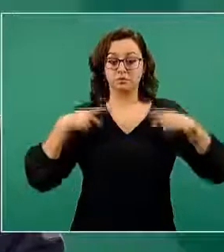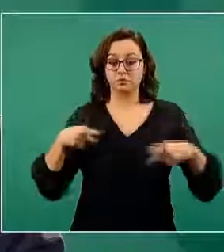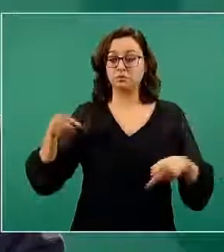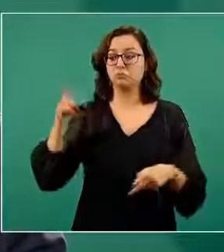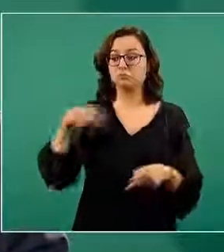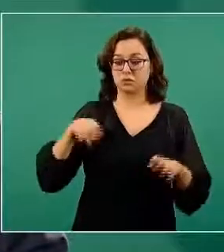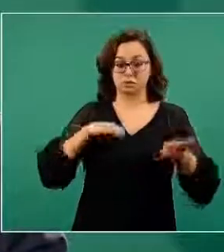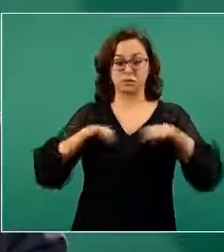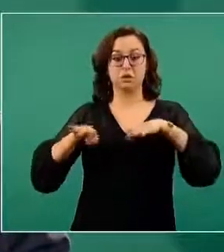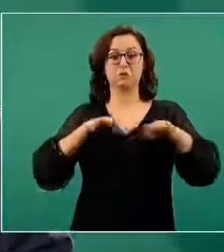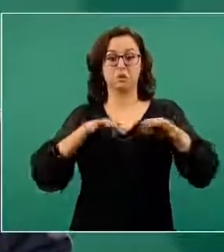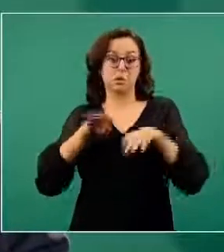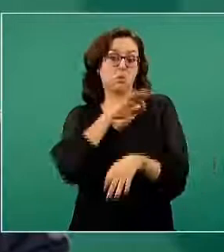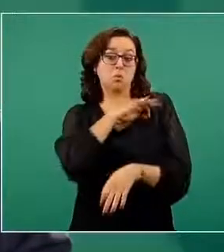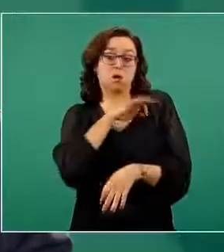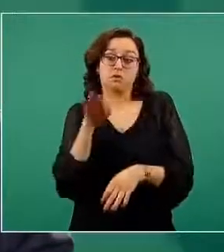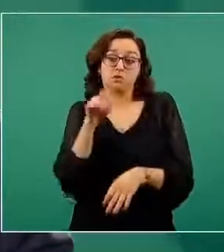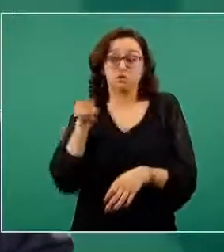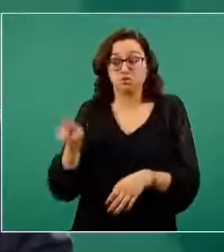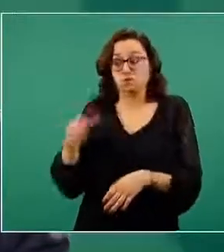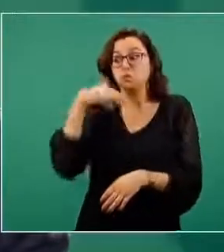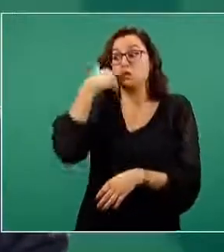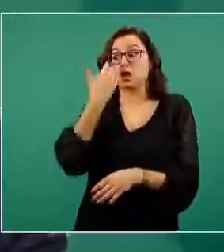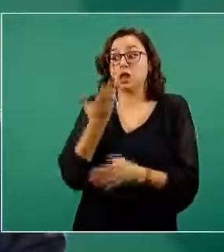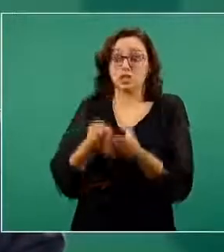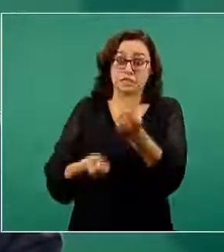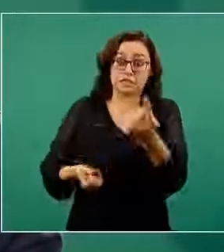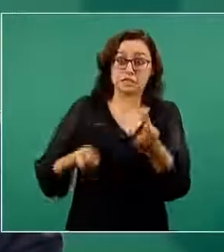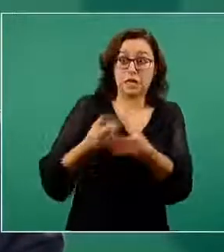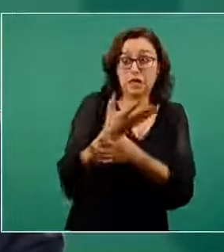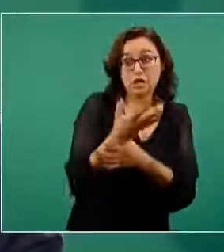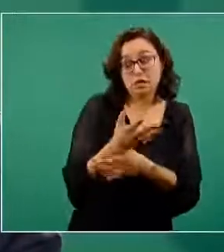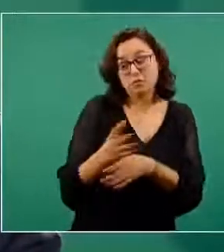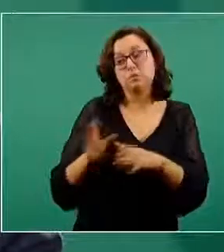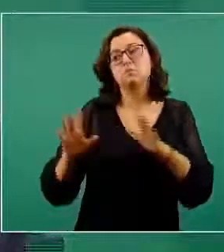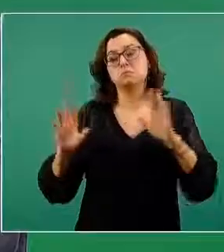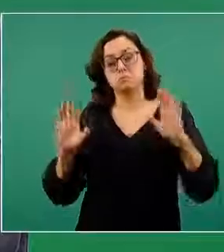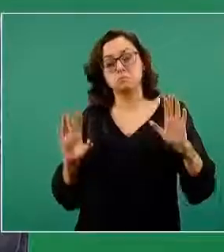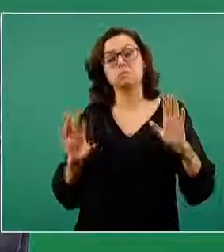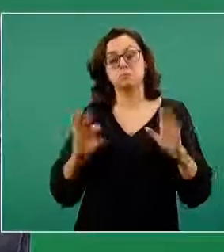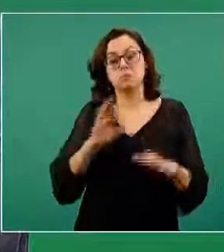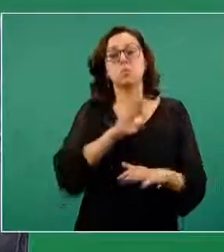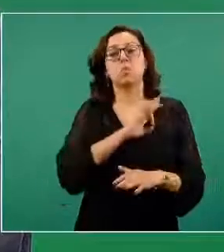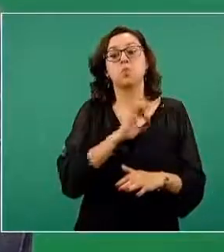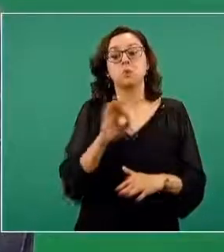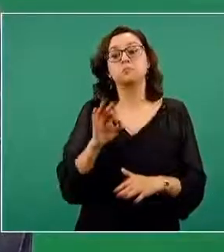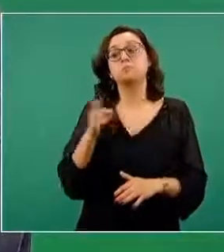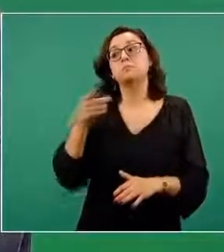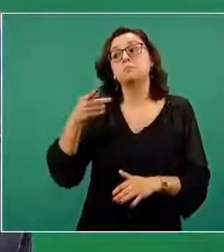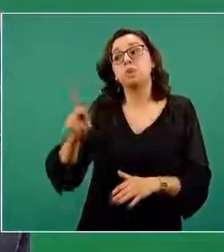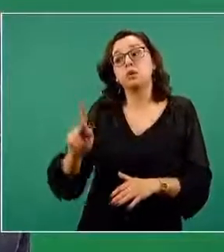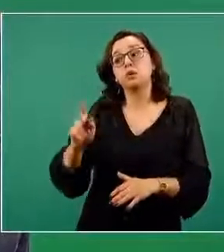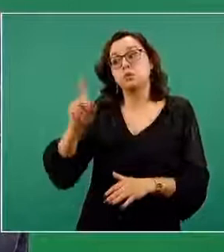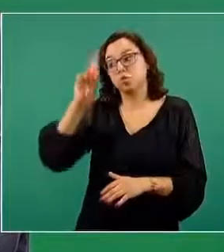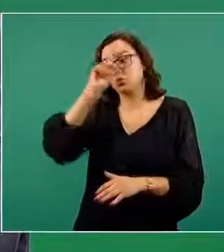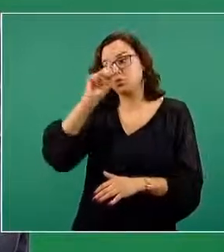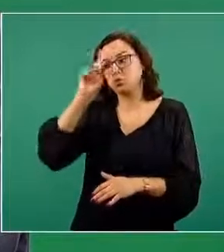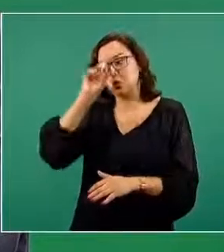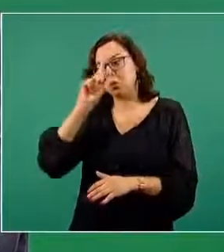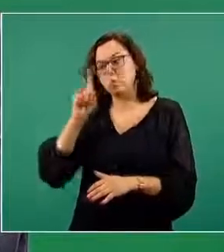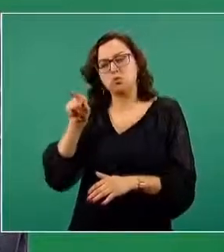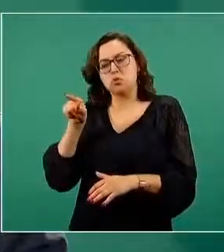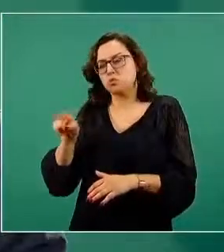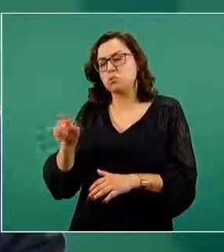trabajar voluntariamente, se implica, la implicación es pueden trabajar, pero se recomienda permitirles no